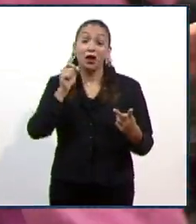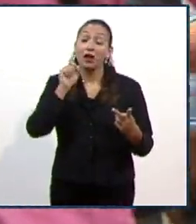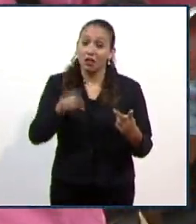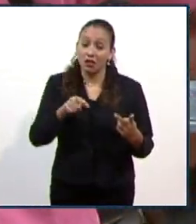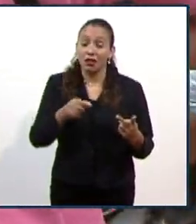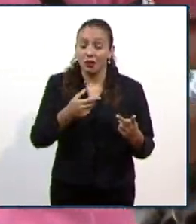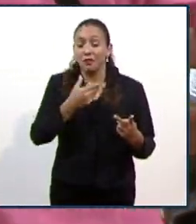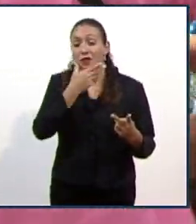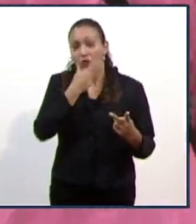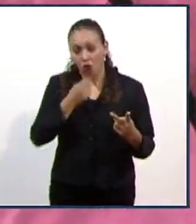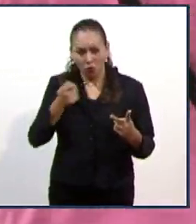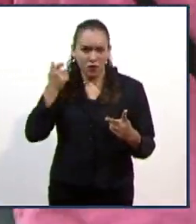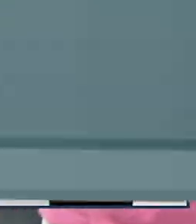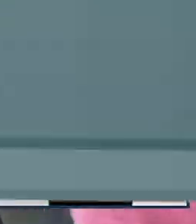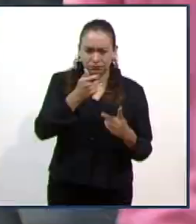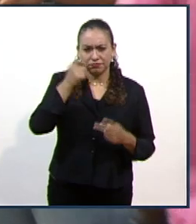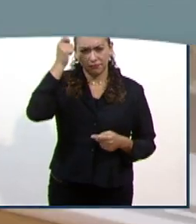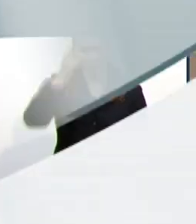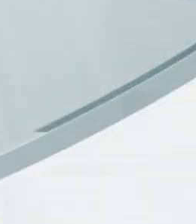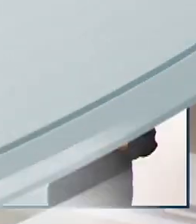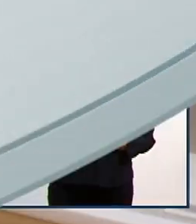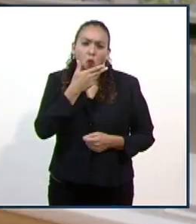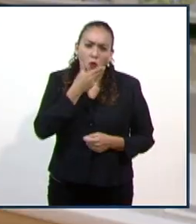parejas del mismo sexo.